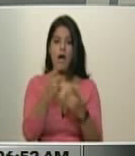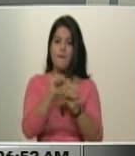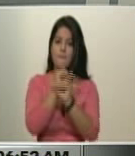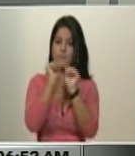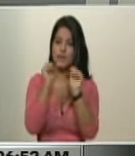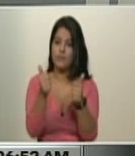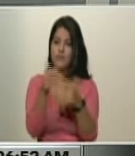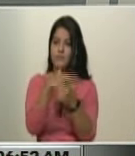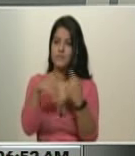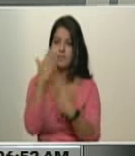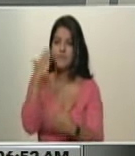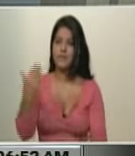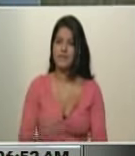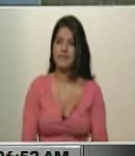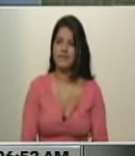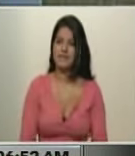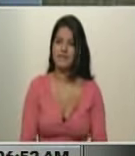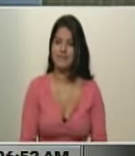encuentro. Escuchemos.